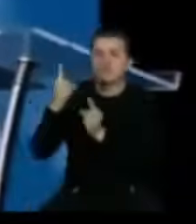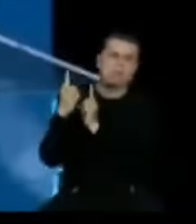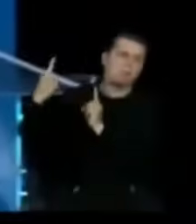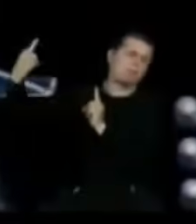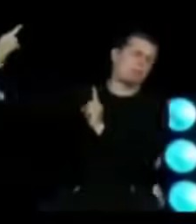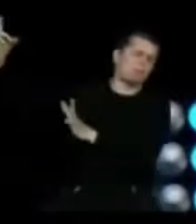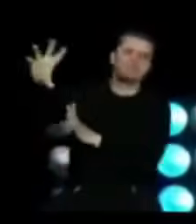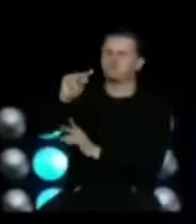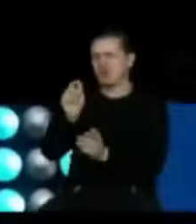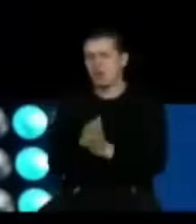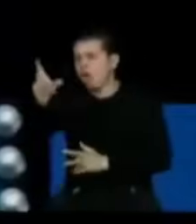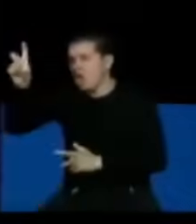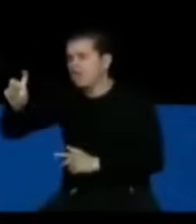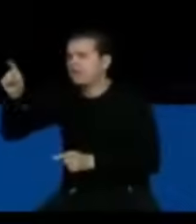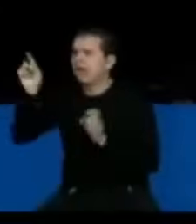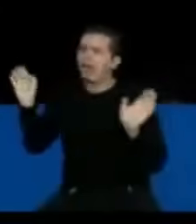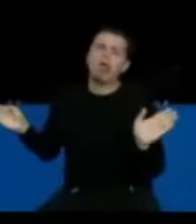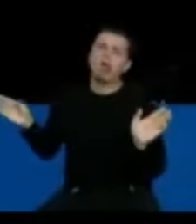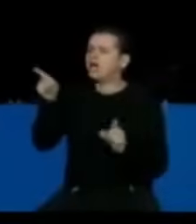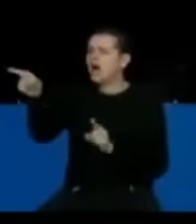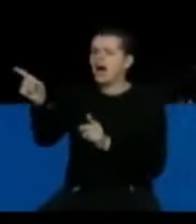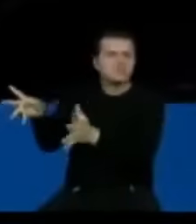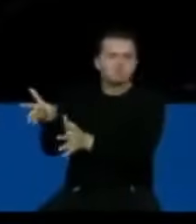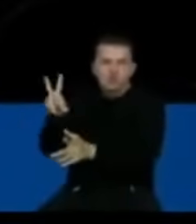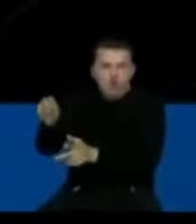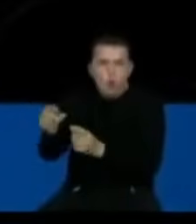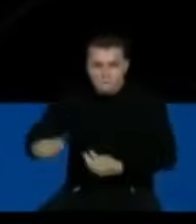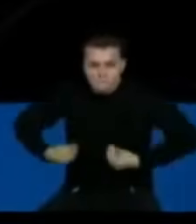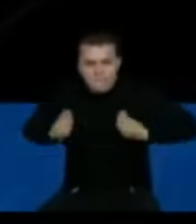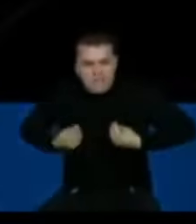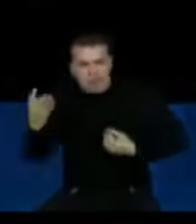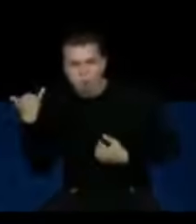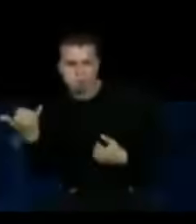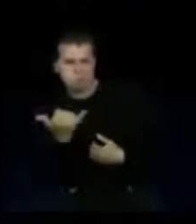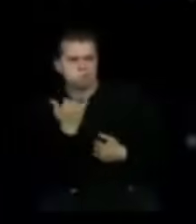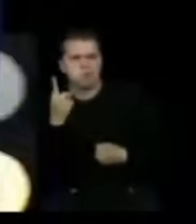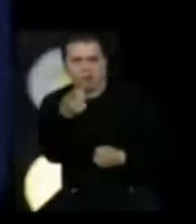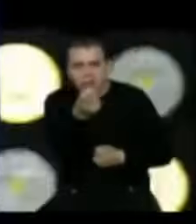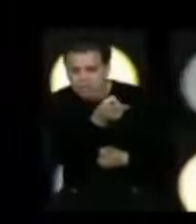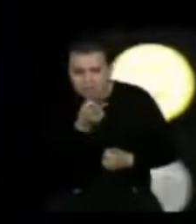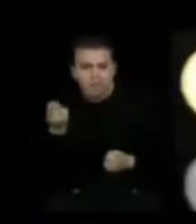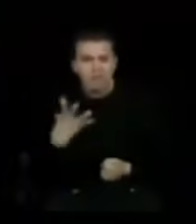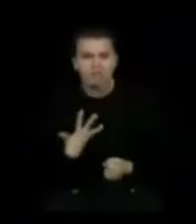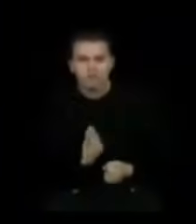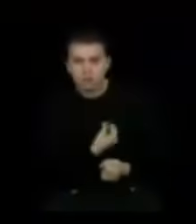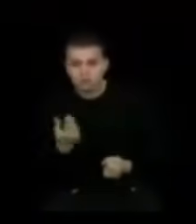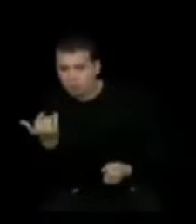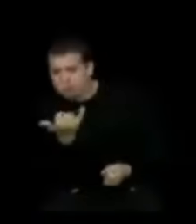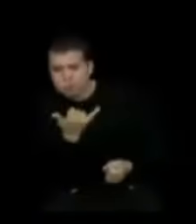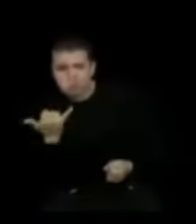Él no está en una cruz colgado, Él está vivo y está aquí en medio nuestro.